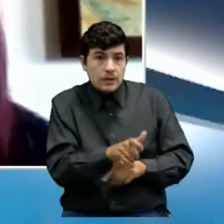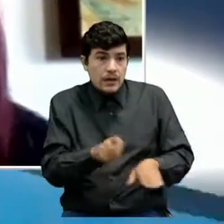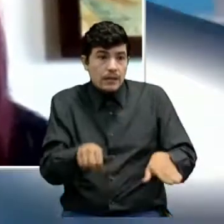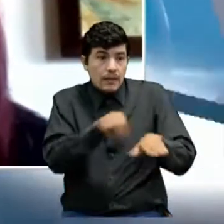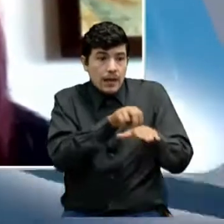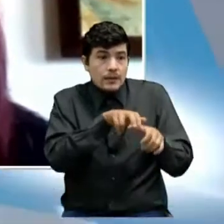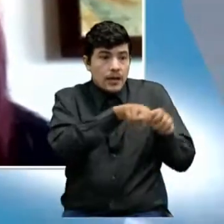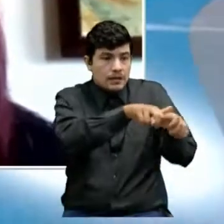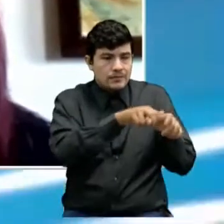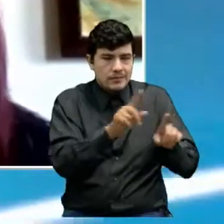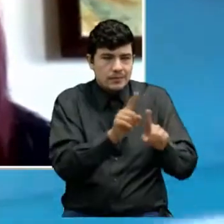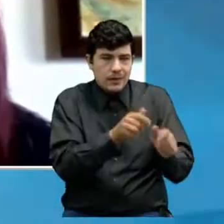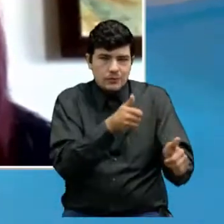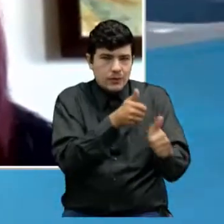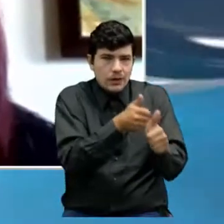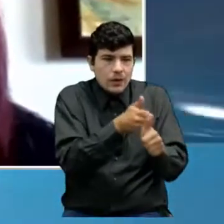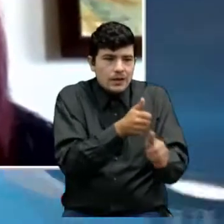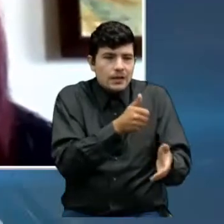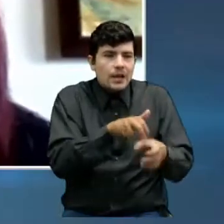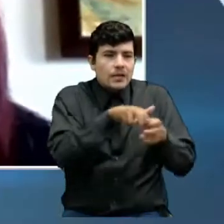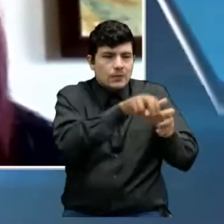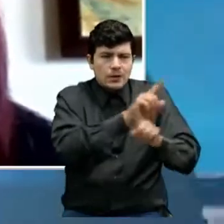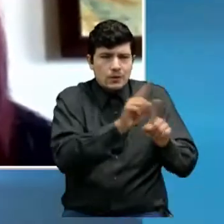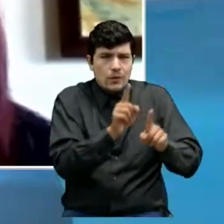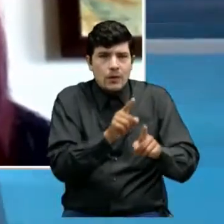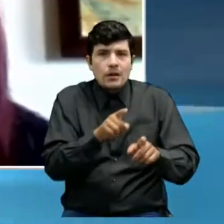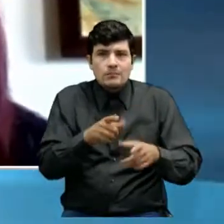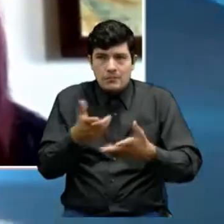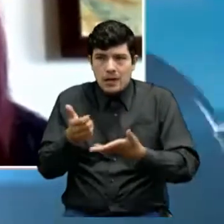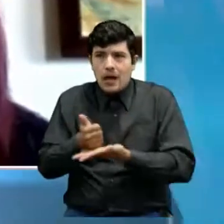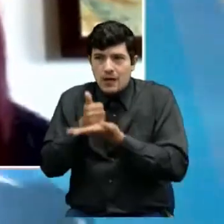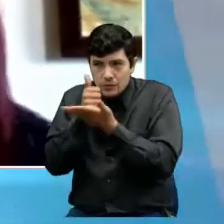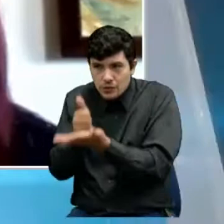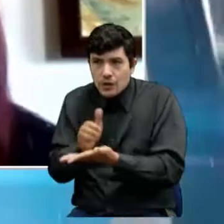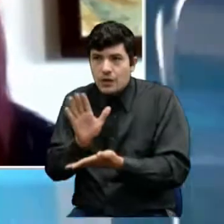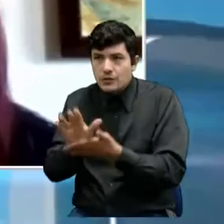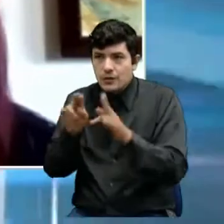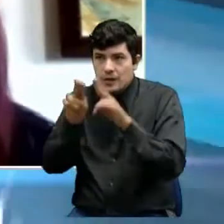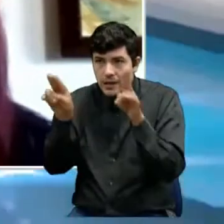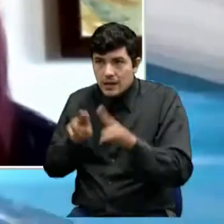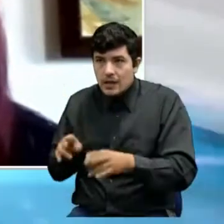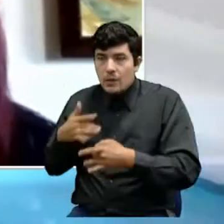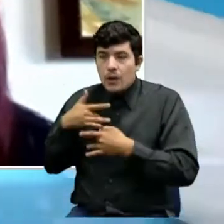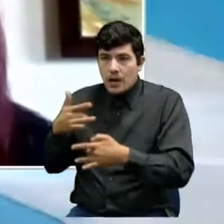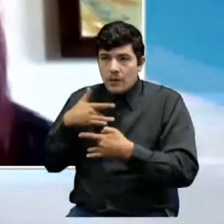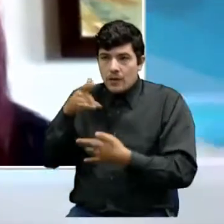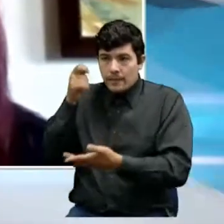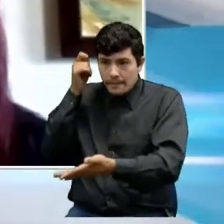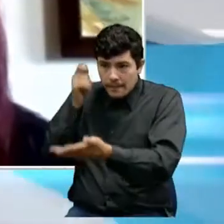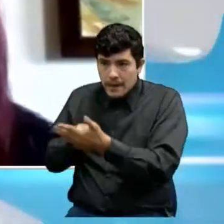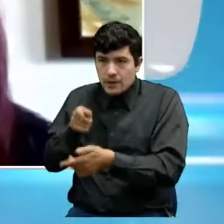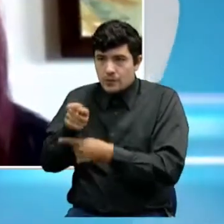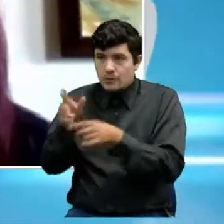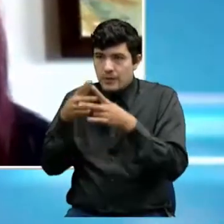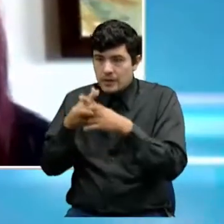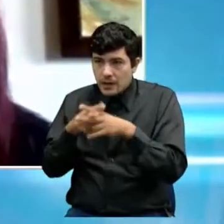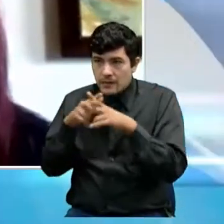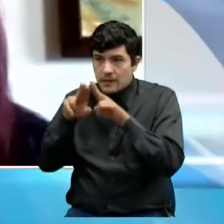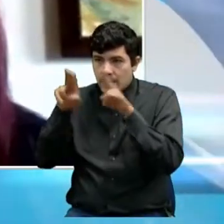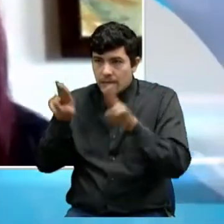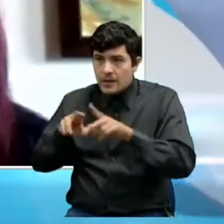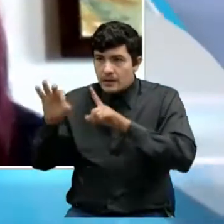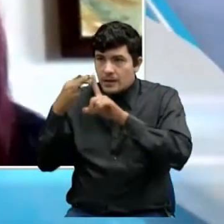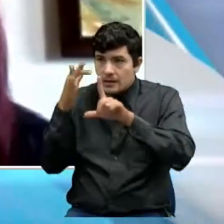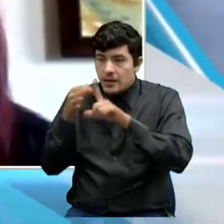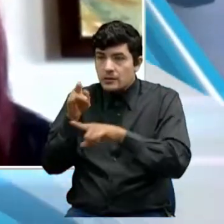transporte, sino que para que de alguna auxilio manera colabore en su pago del mantenimiento de su virtualidad para